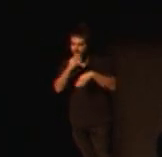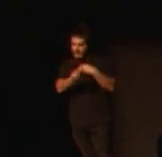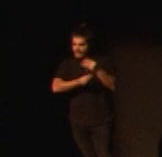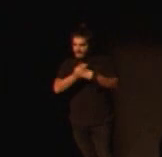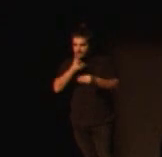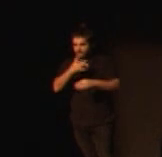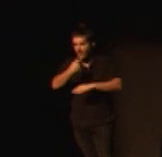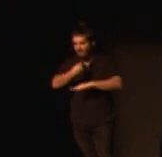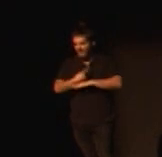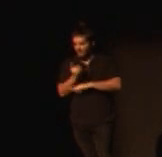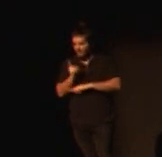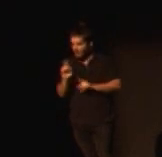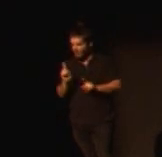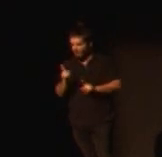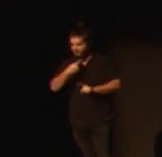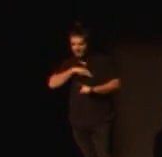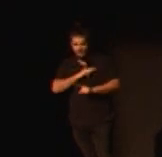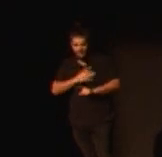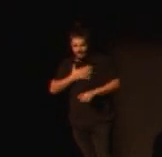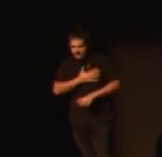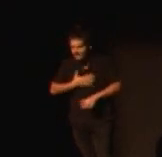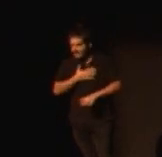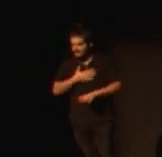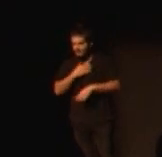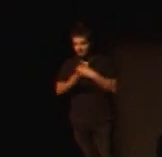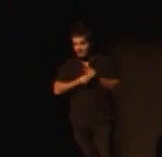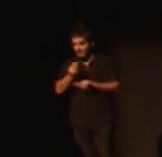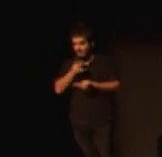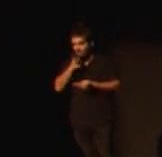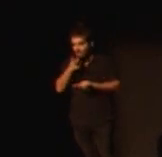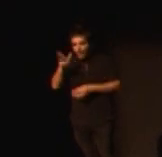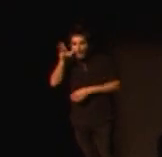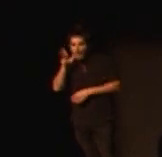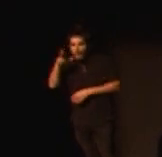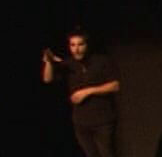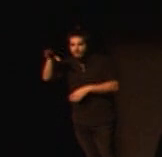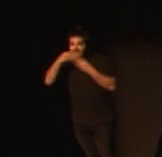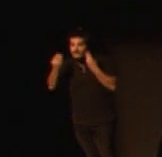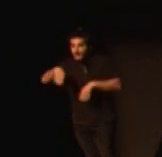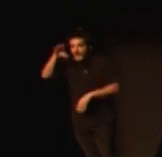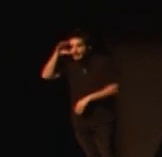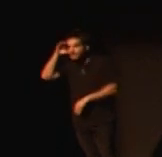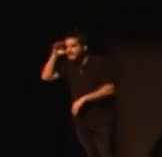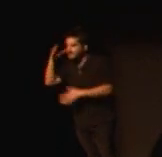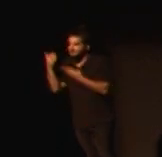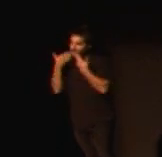hacemos encantados porque es un lujo escuchar historias como las que se están escuchando esta noche. Muchas gracias a todos.